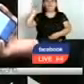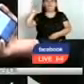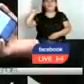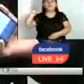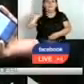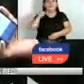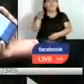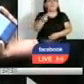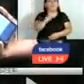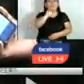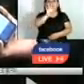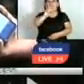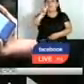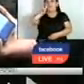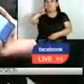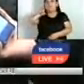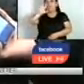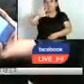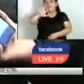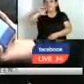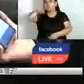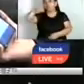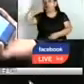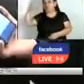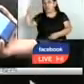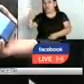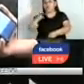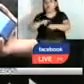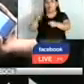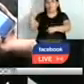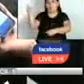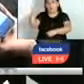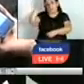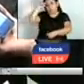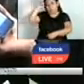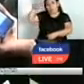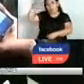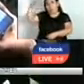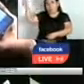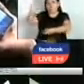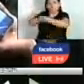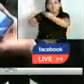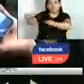42.5 millones de dólares de inversiones de nuestros salvadoreños en el exterior.